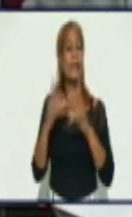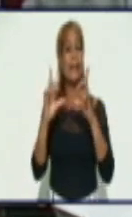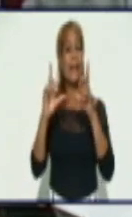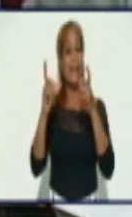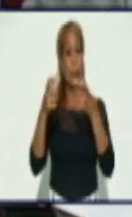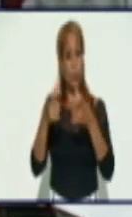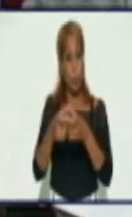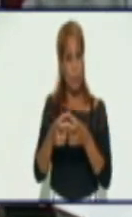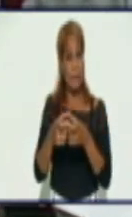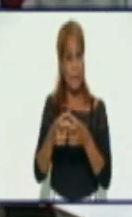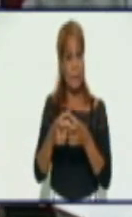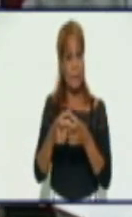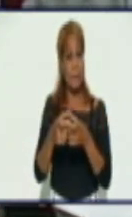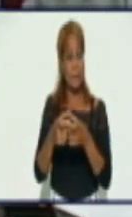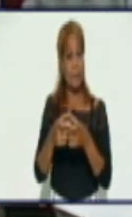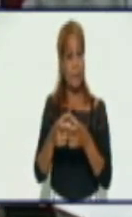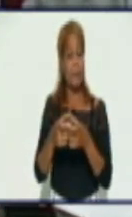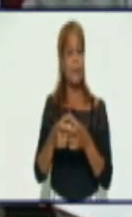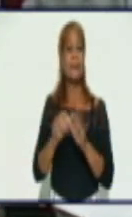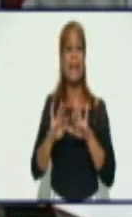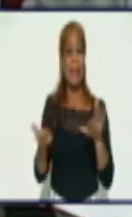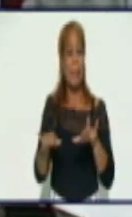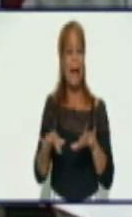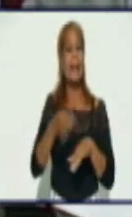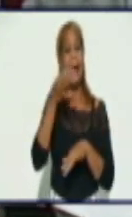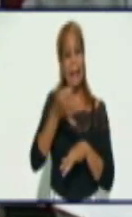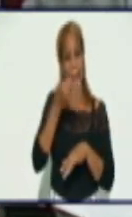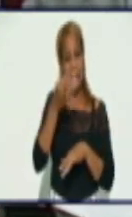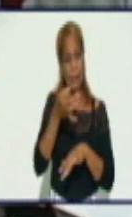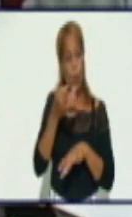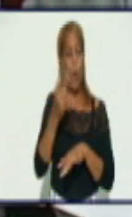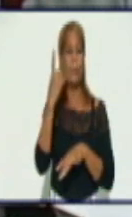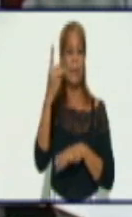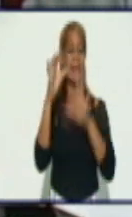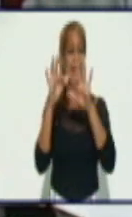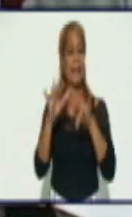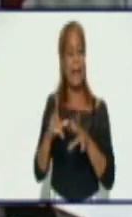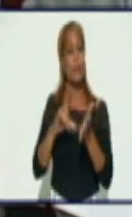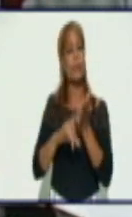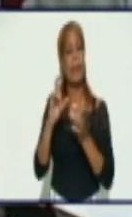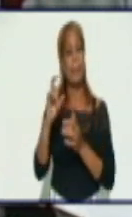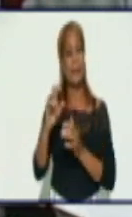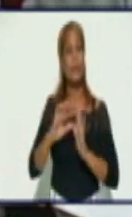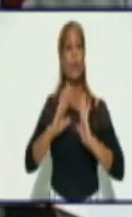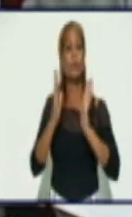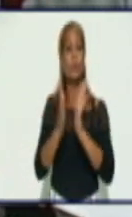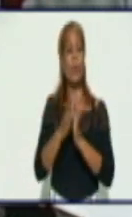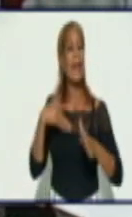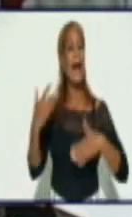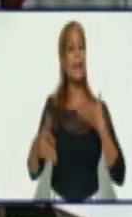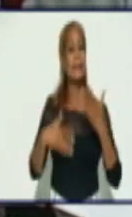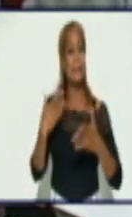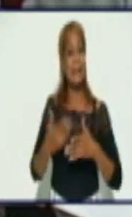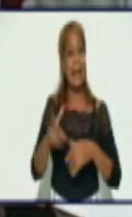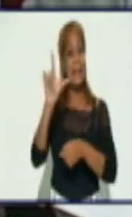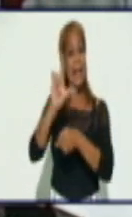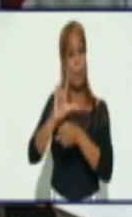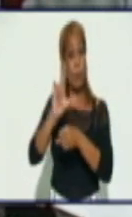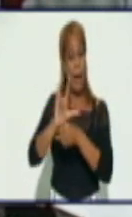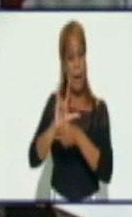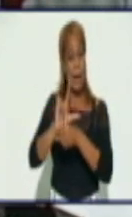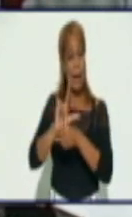excepciones las que fueron explicadas por nuestro primer secretario del partido todas las actividades laborales efectos salud